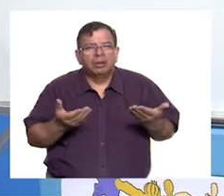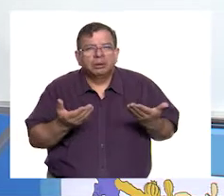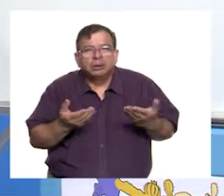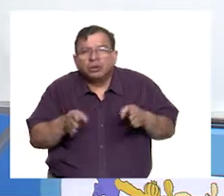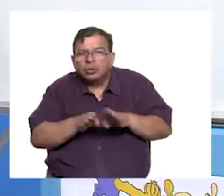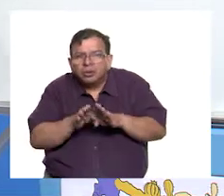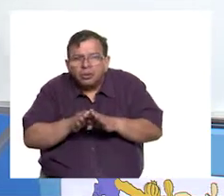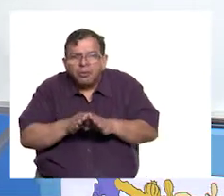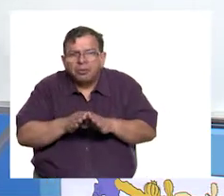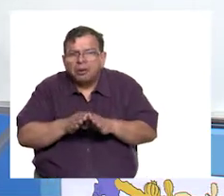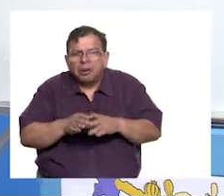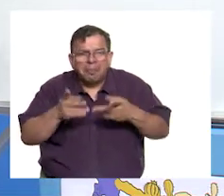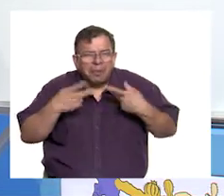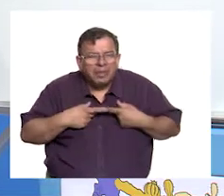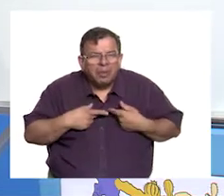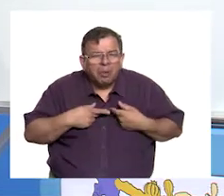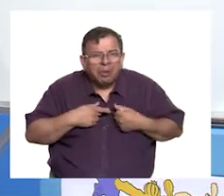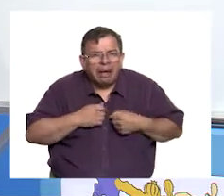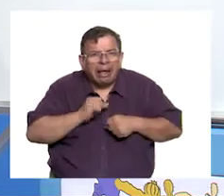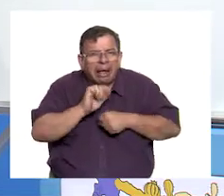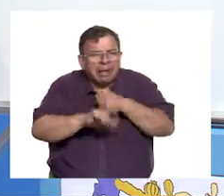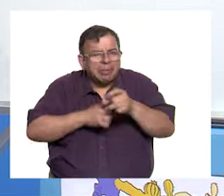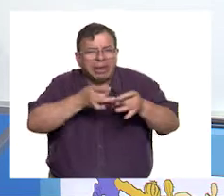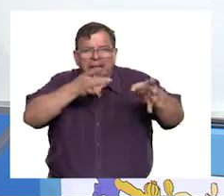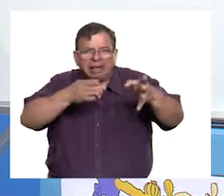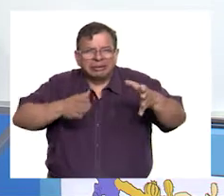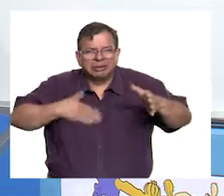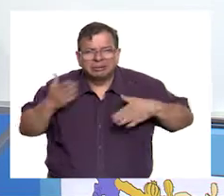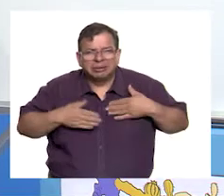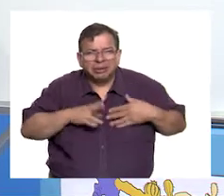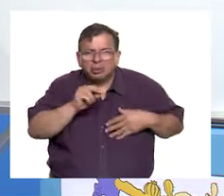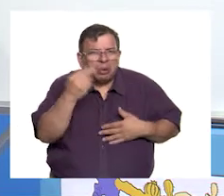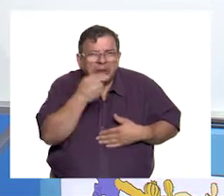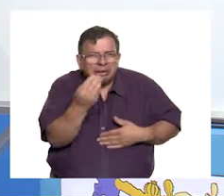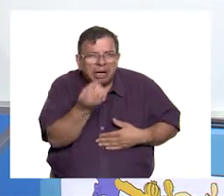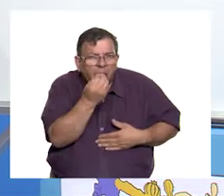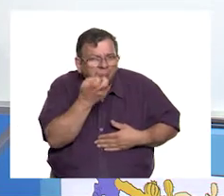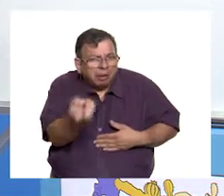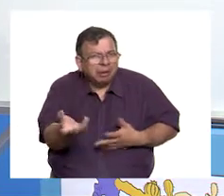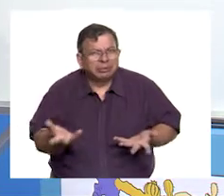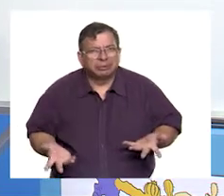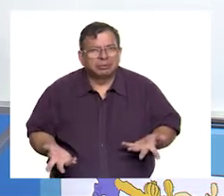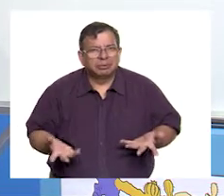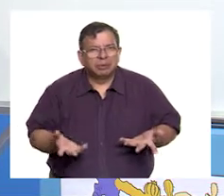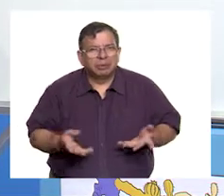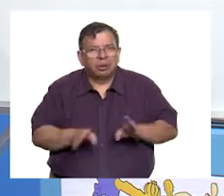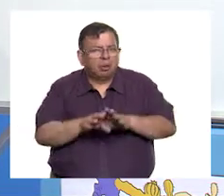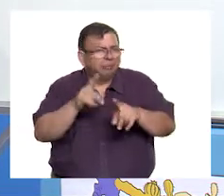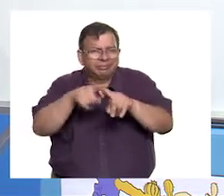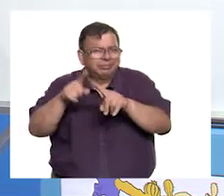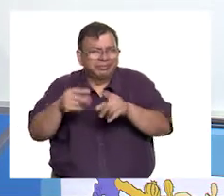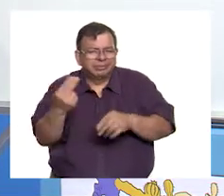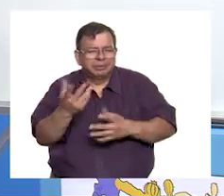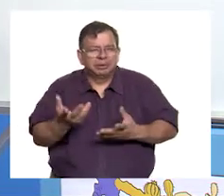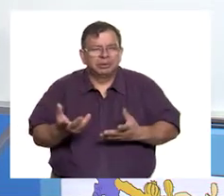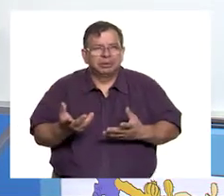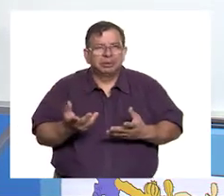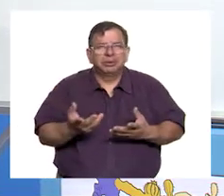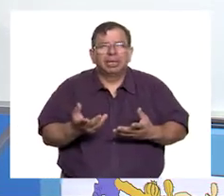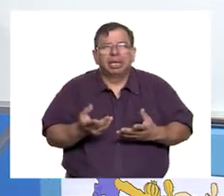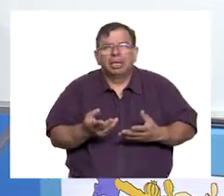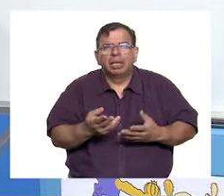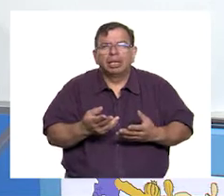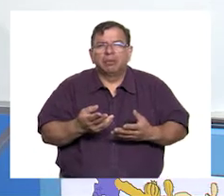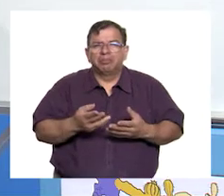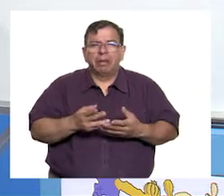que alguien case animales por diversión, si no tiene la necesidad de alimentarse de ellos o de cubrir otras necesidades. Utilizando